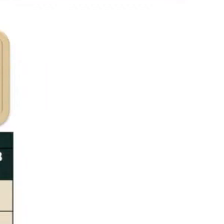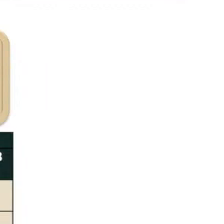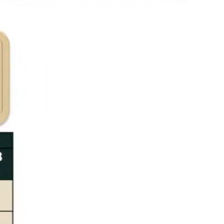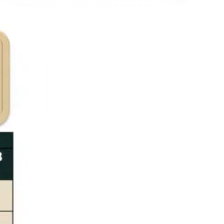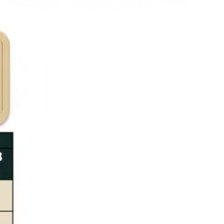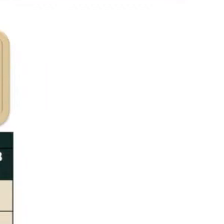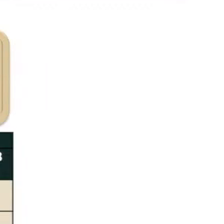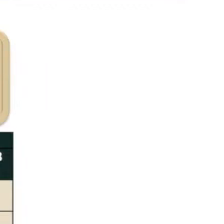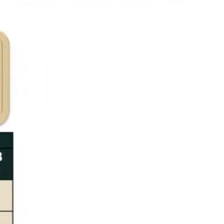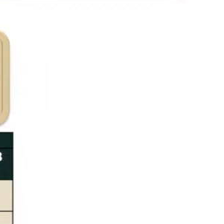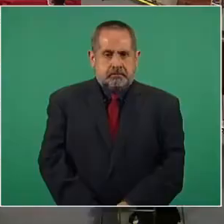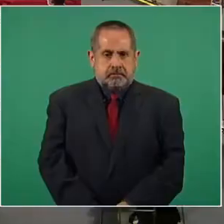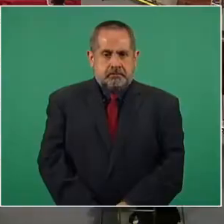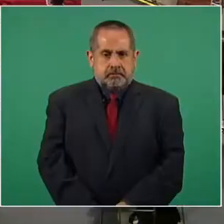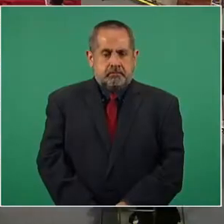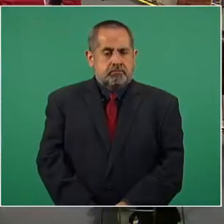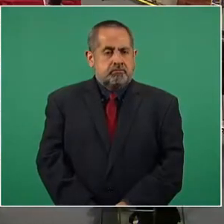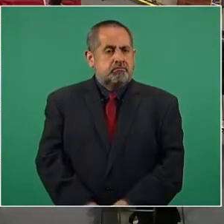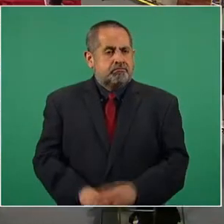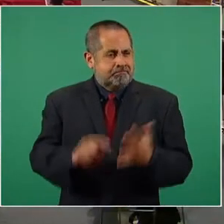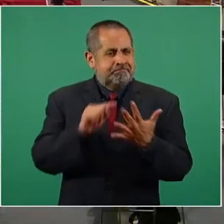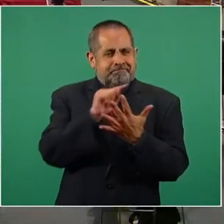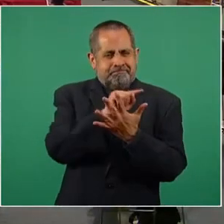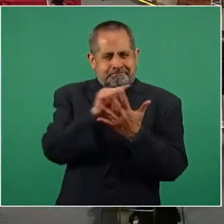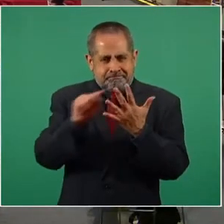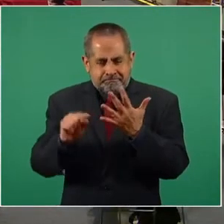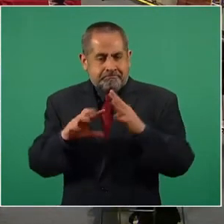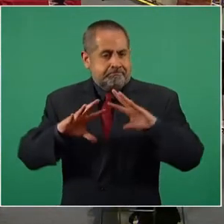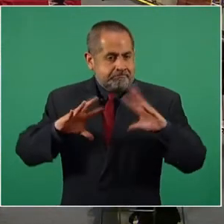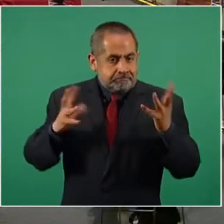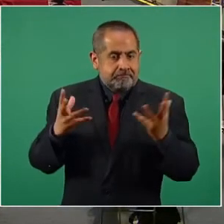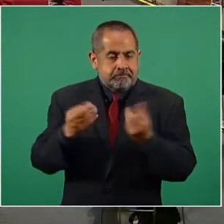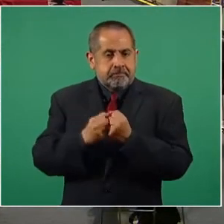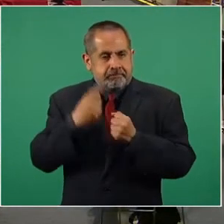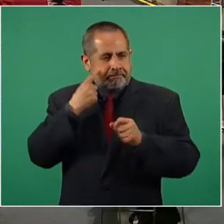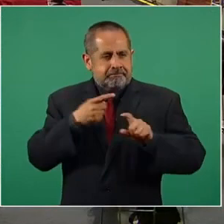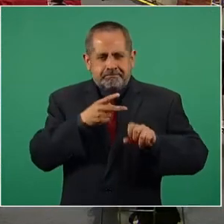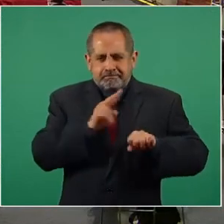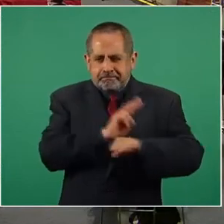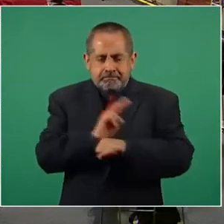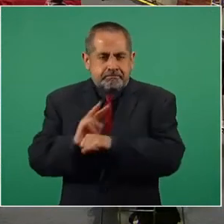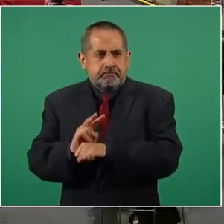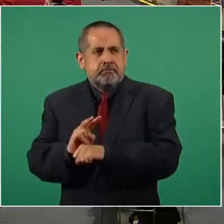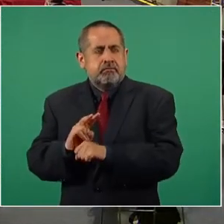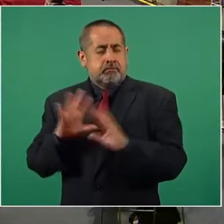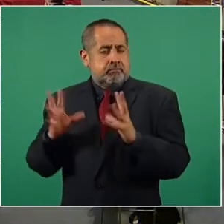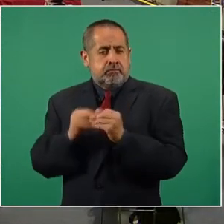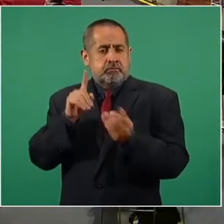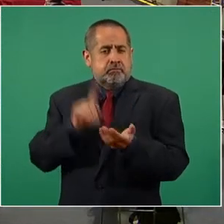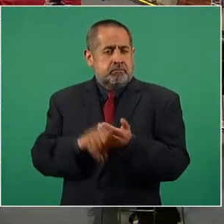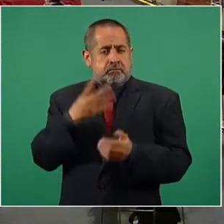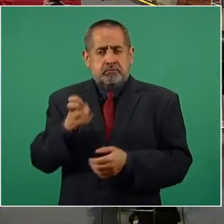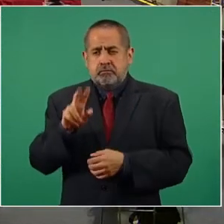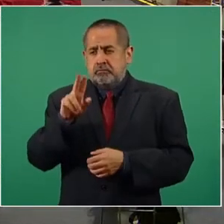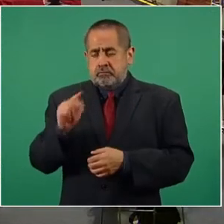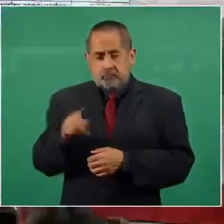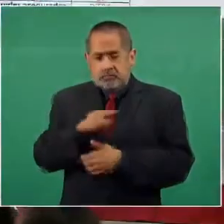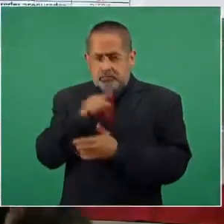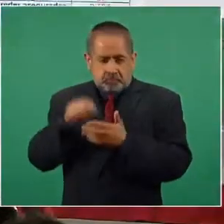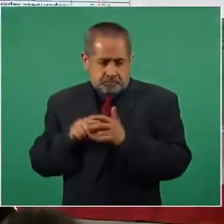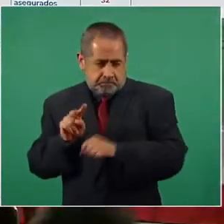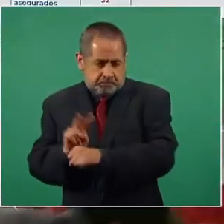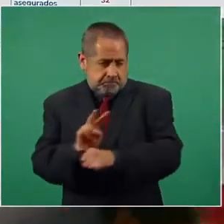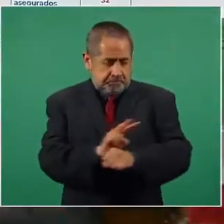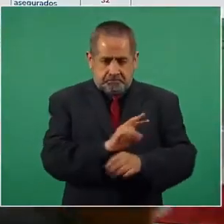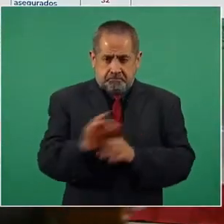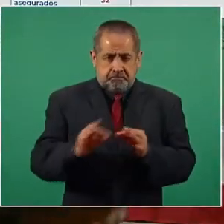Campeche, se han artes de pesca asegurados 21 y metros de redes aseguradas 2,480. La que sigue,